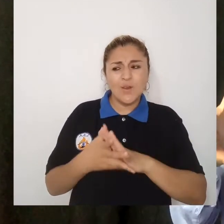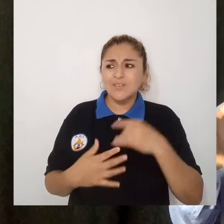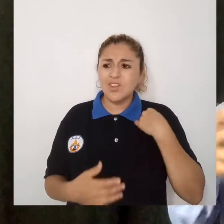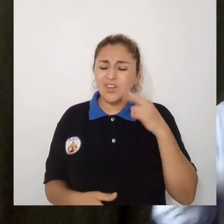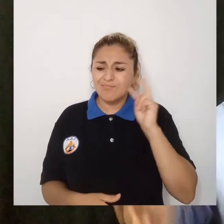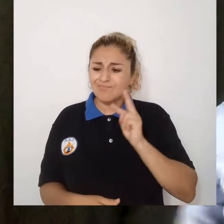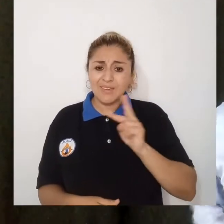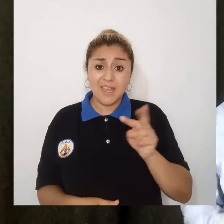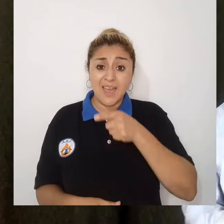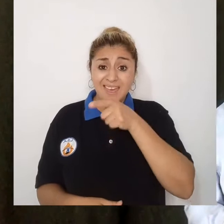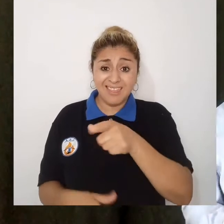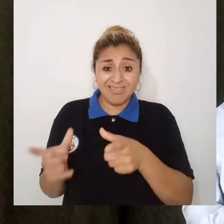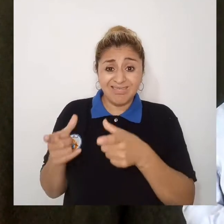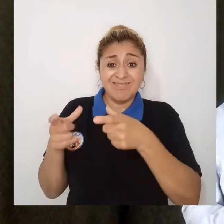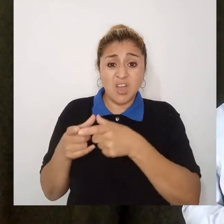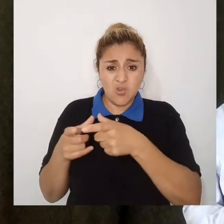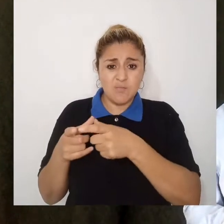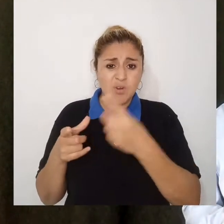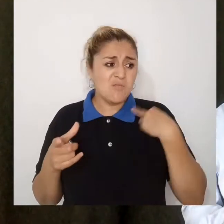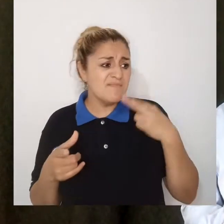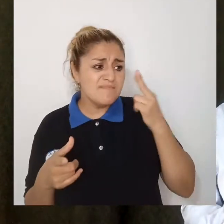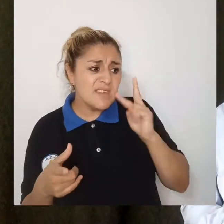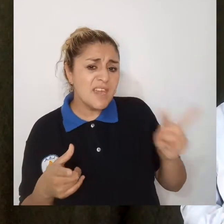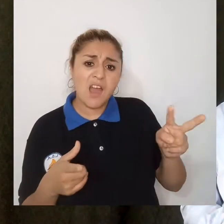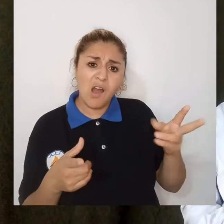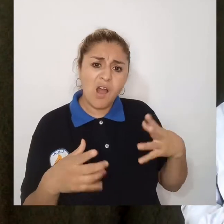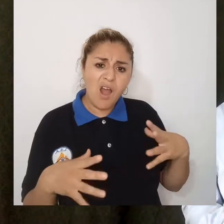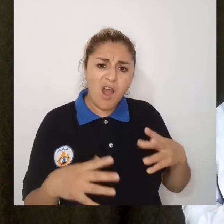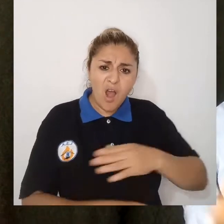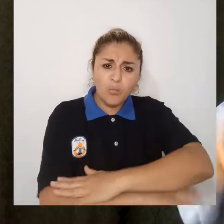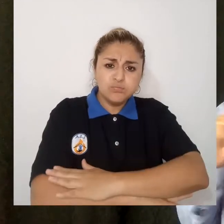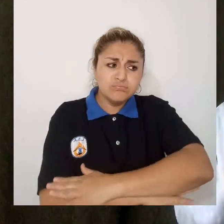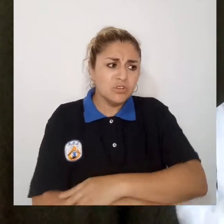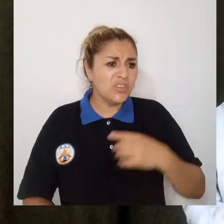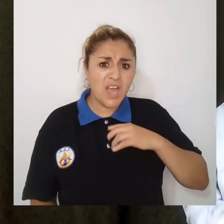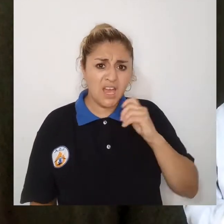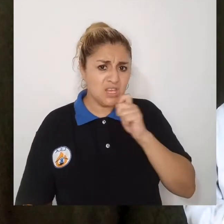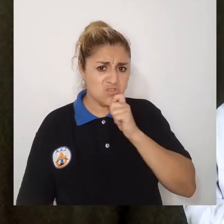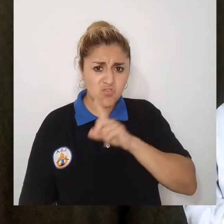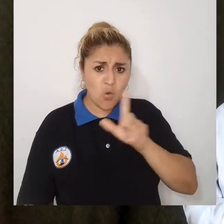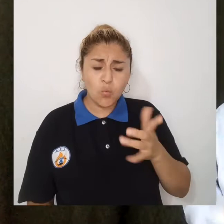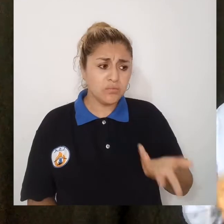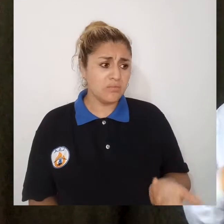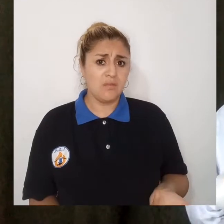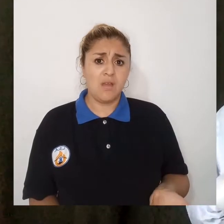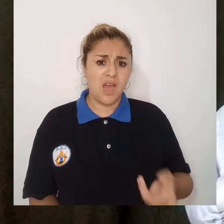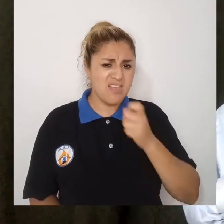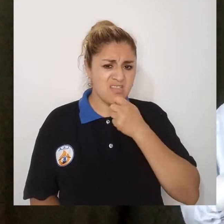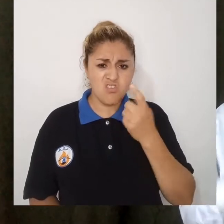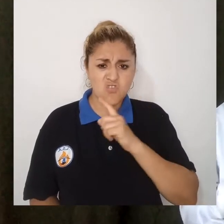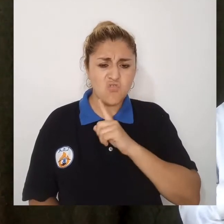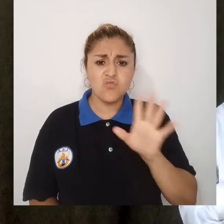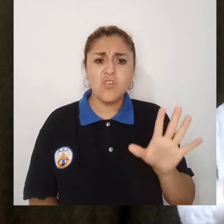que los fariseos reprobaba no jesús también el con esto